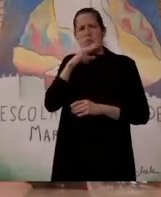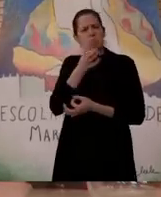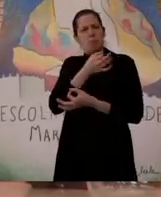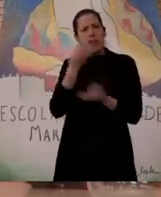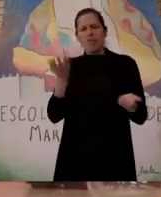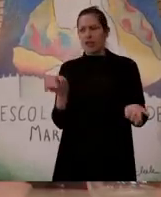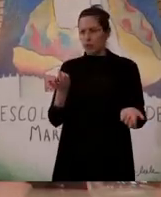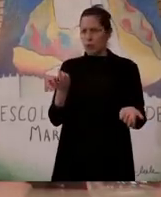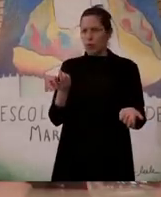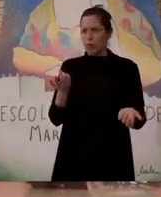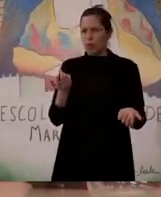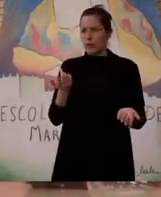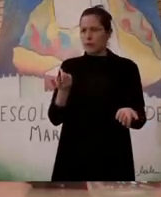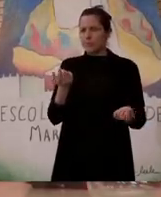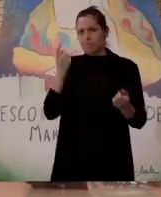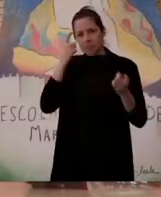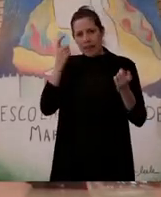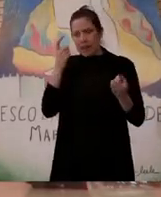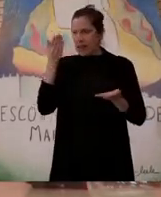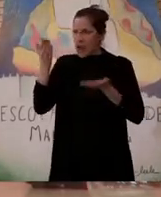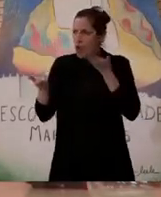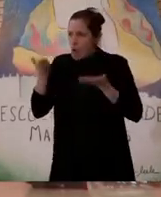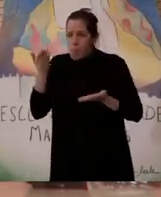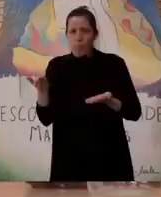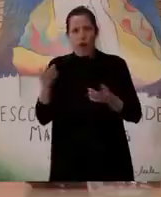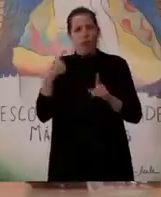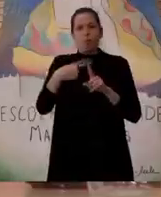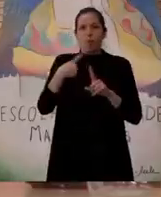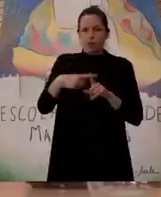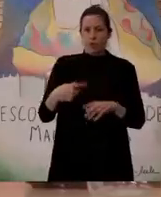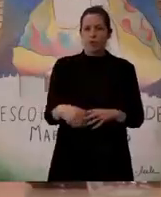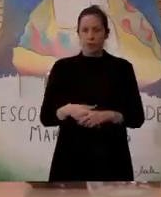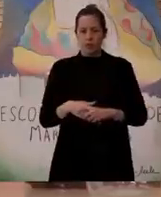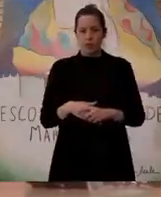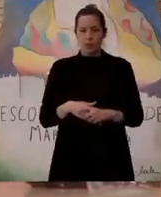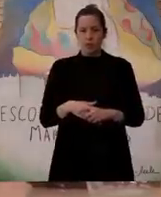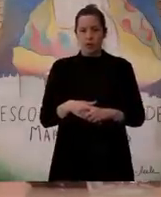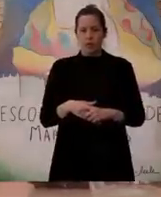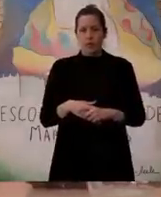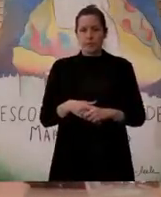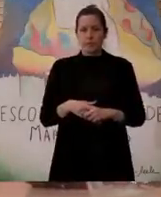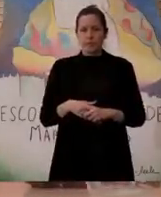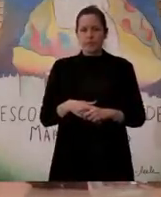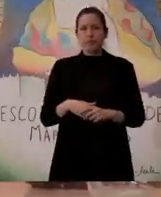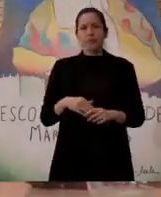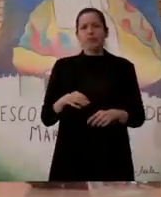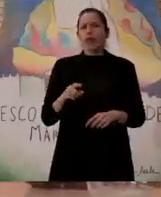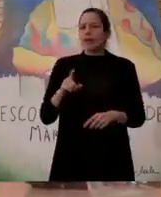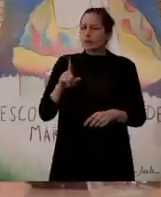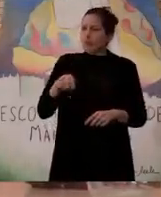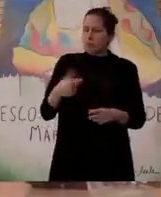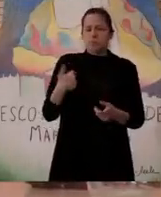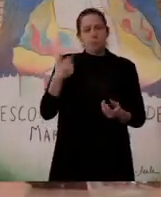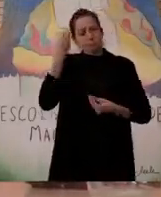entiendes o sea cosas así comparándonos ya en el teta decíamos Qué bien